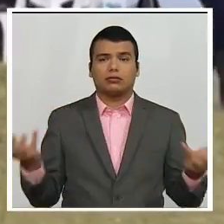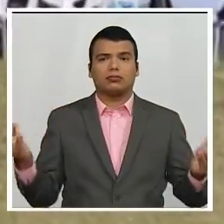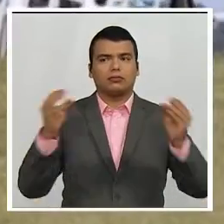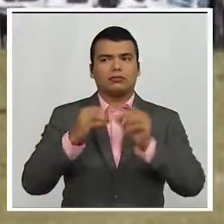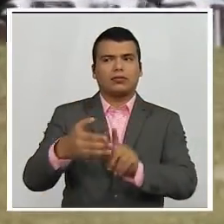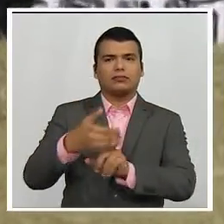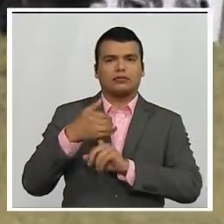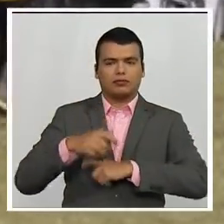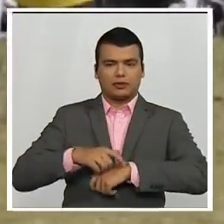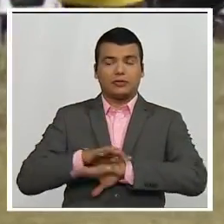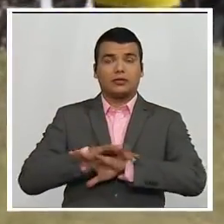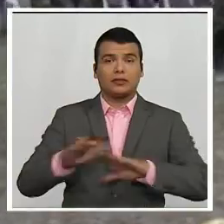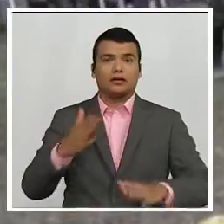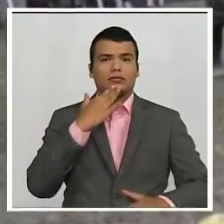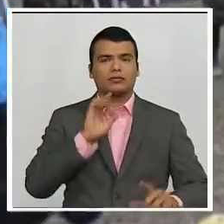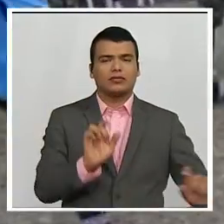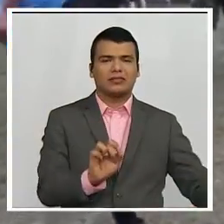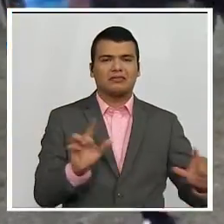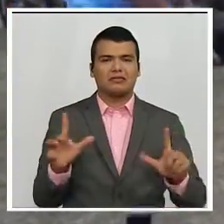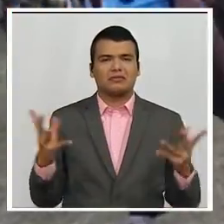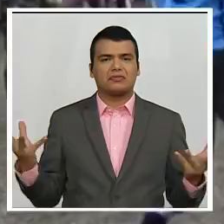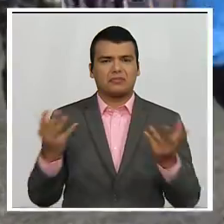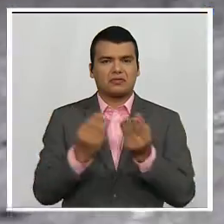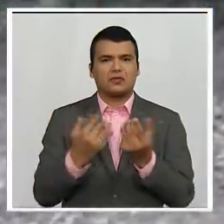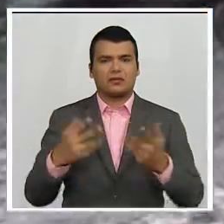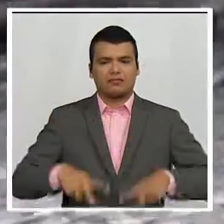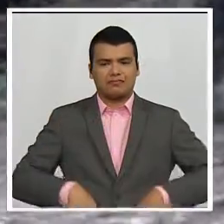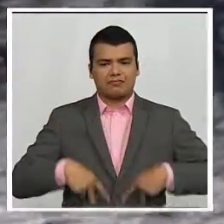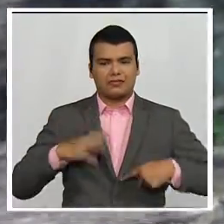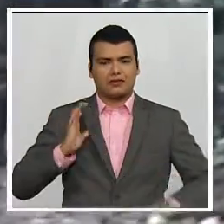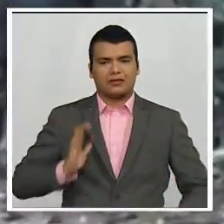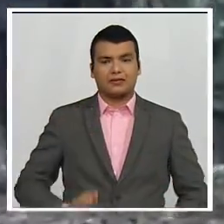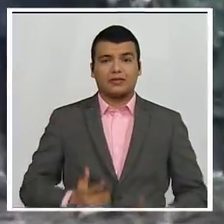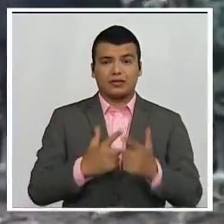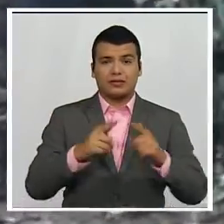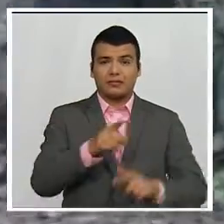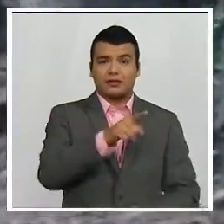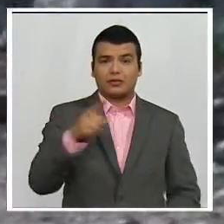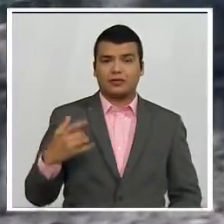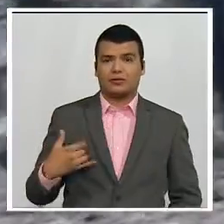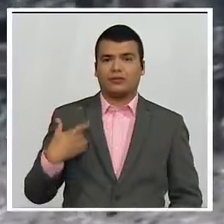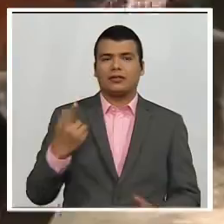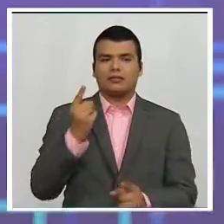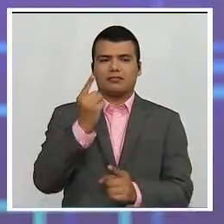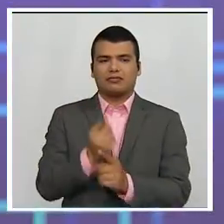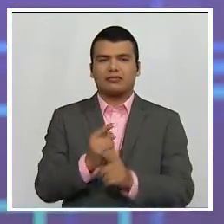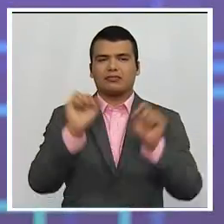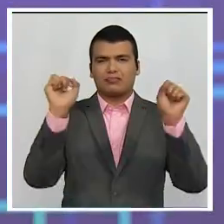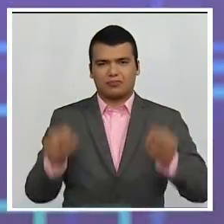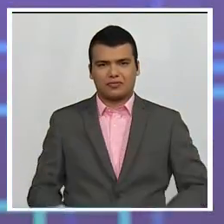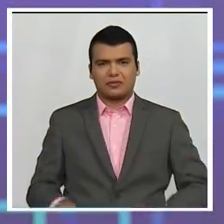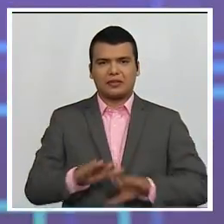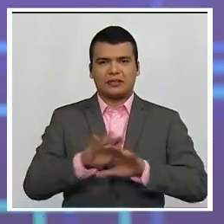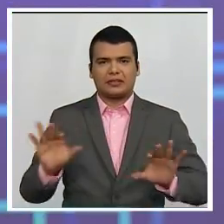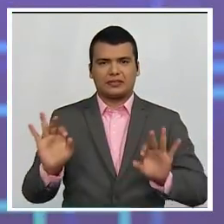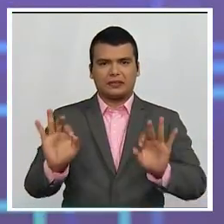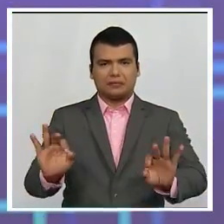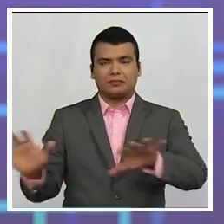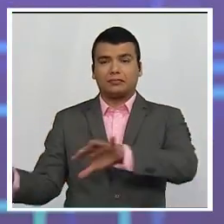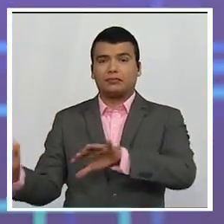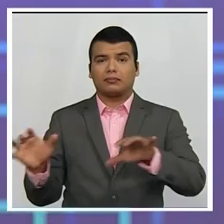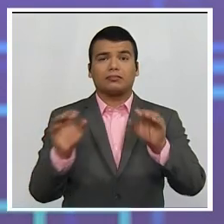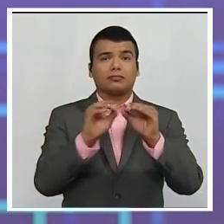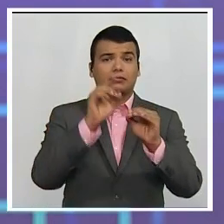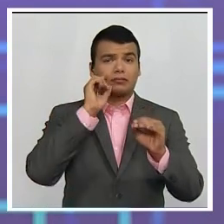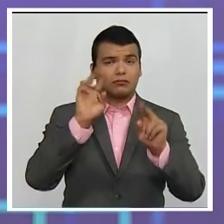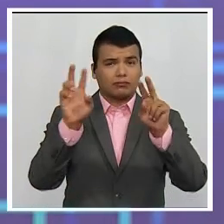así las cosas ya está todo dispuesto por las partes para que la vida civil y en libertad de los menores sea una realidad y seguimos con el tema